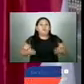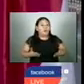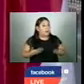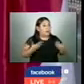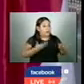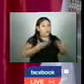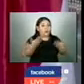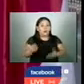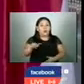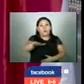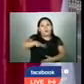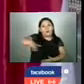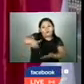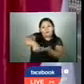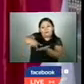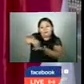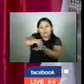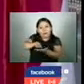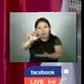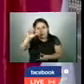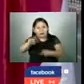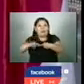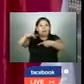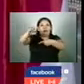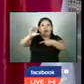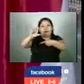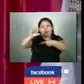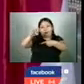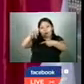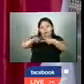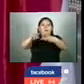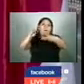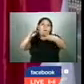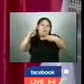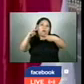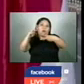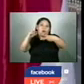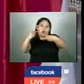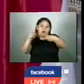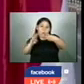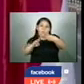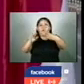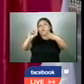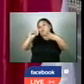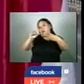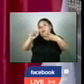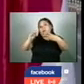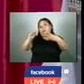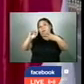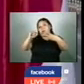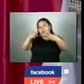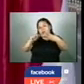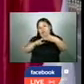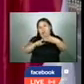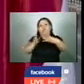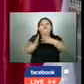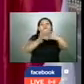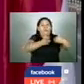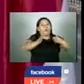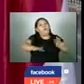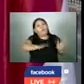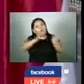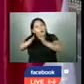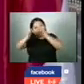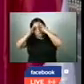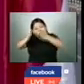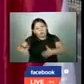a tres municipios. Al municipio de Quelepa, al municipio de Moncagua y al municipio de San Miguel. Y vamos a beneficiar de manera directa e